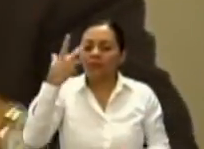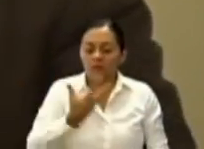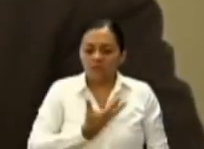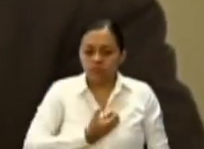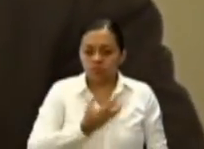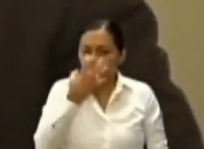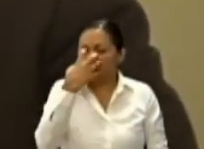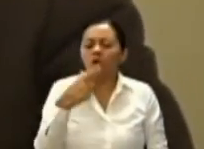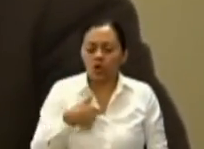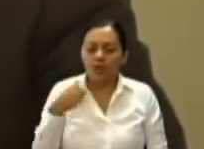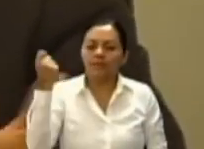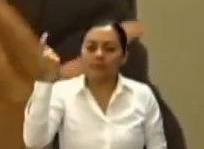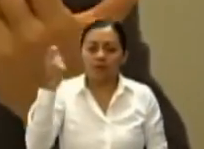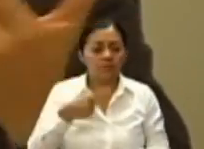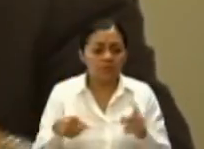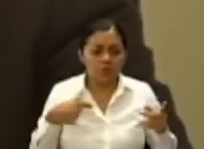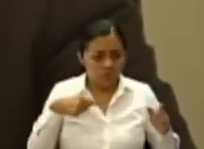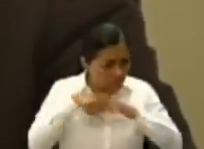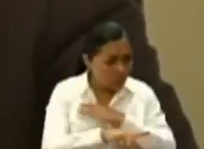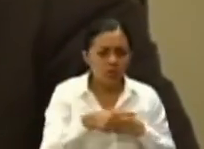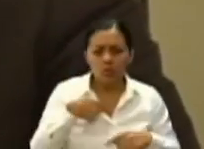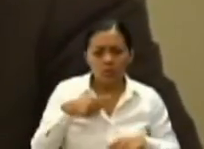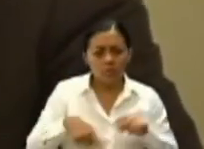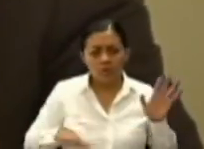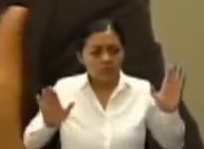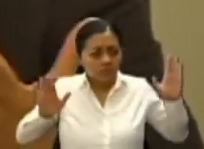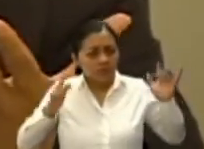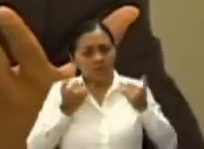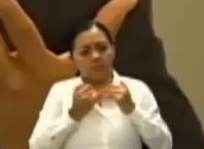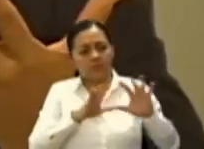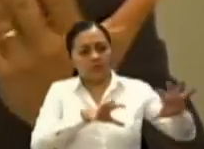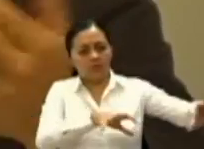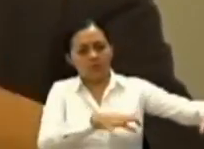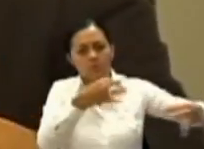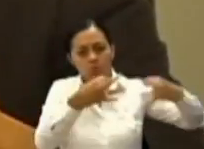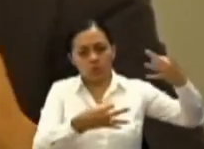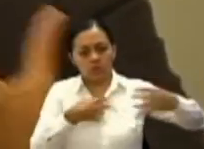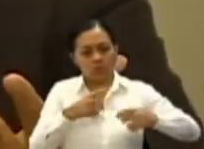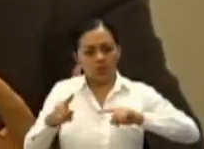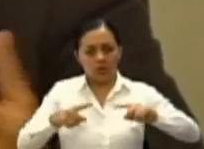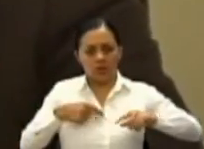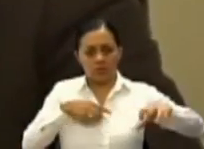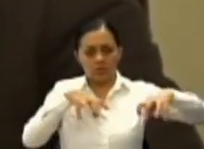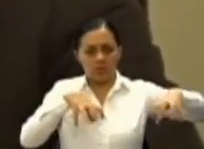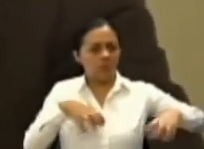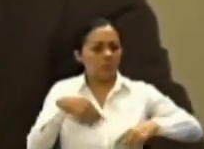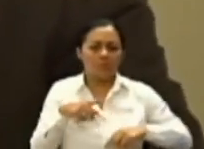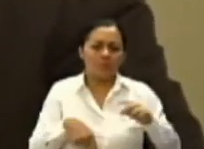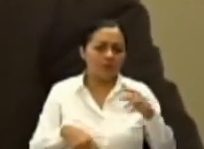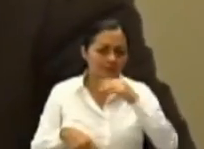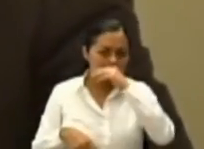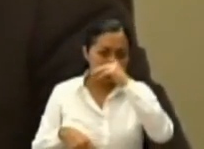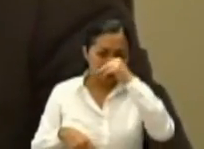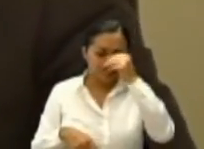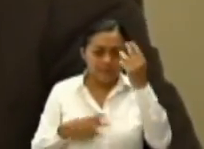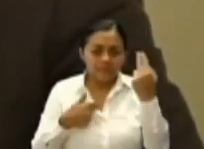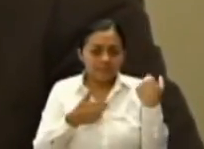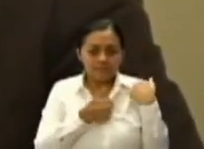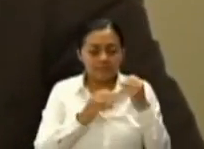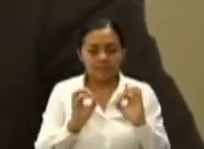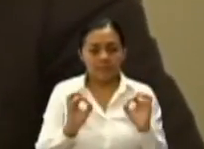buscan soluciones pero también se comete una injusticia lo que no nos corresponde es no podemos hacer nada